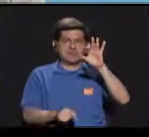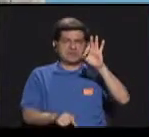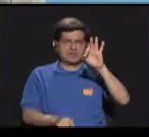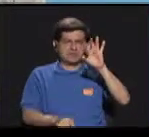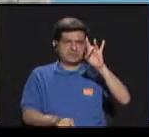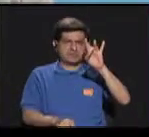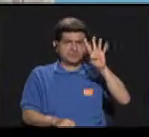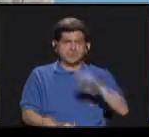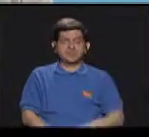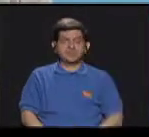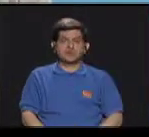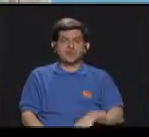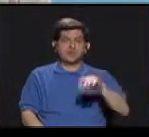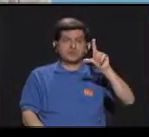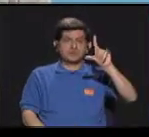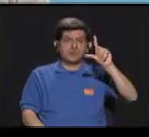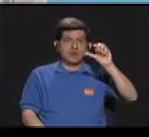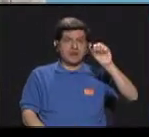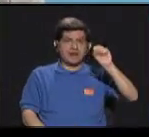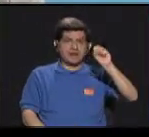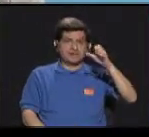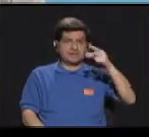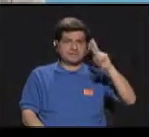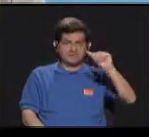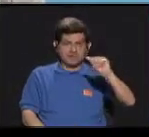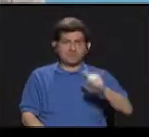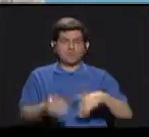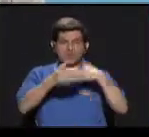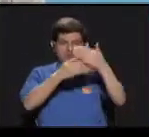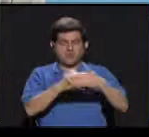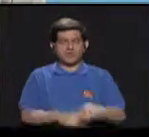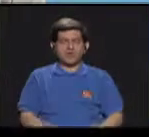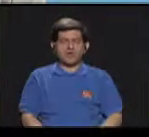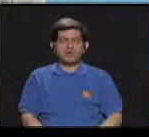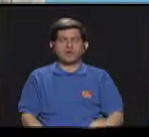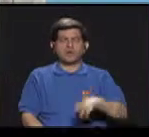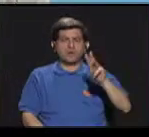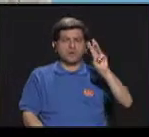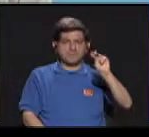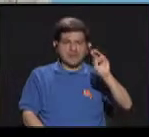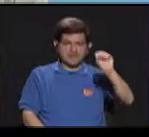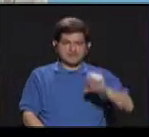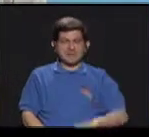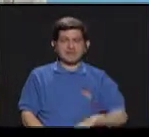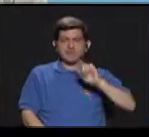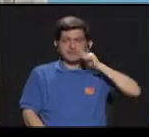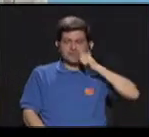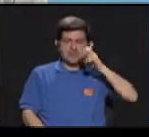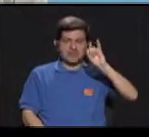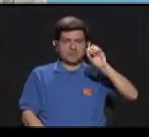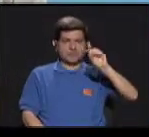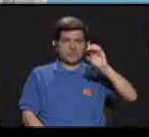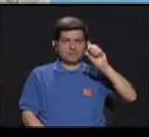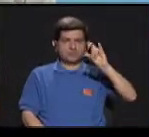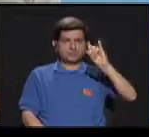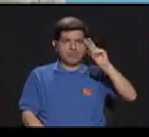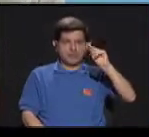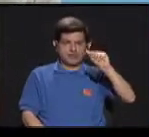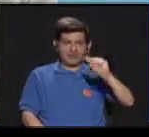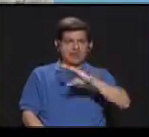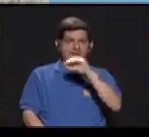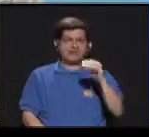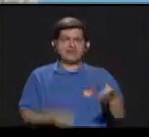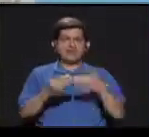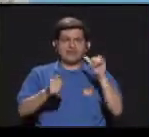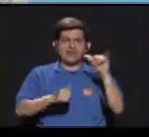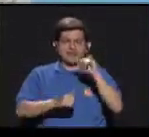con La Cegua, en el 86 Los Secretos de Isolina de Miguel Salguero. En 1987, Eulalia, y a la